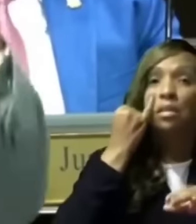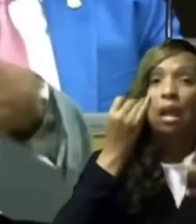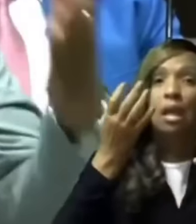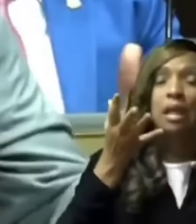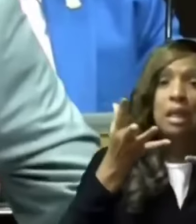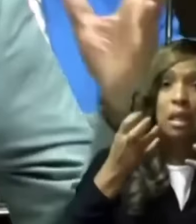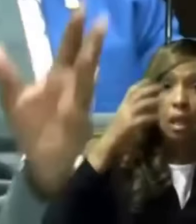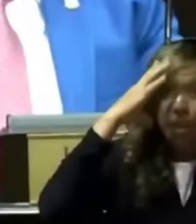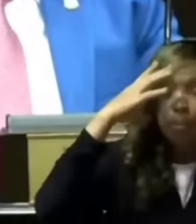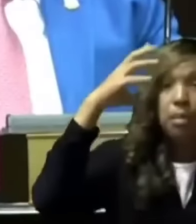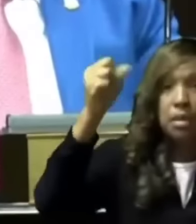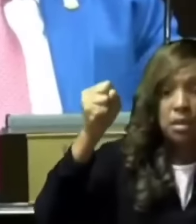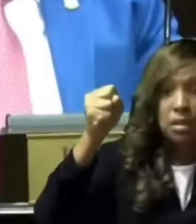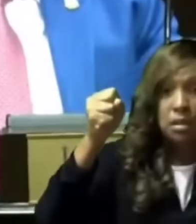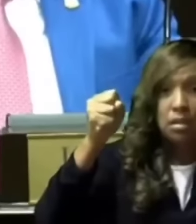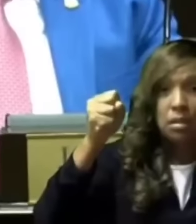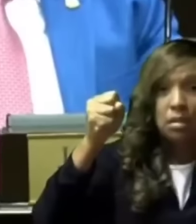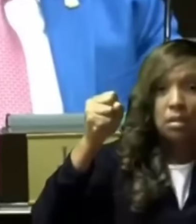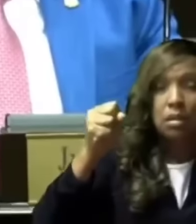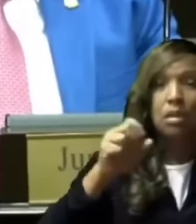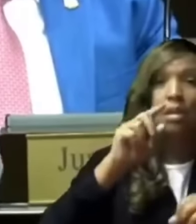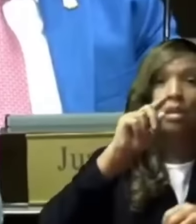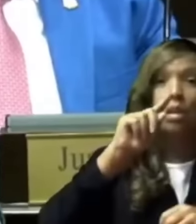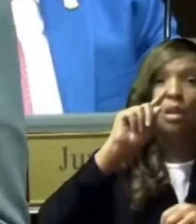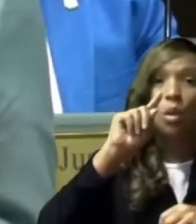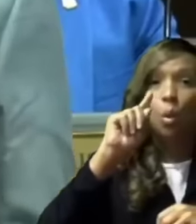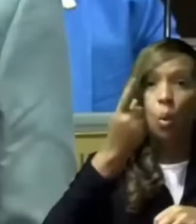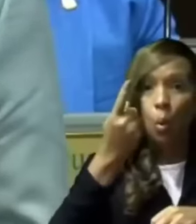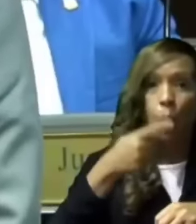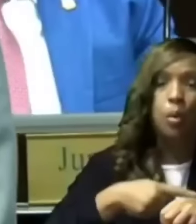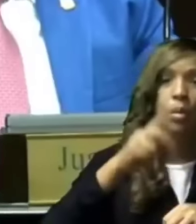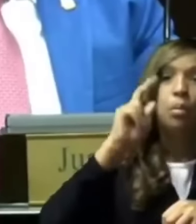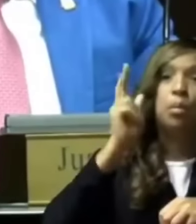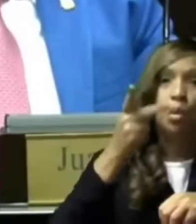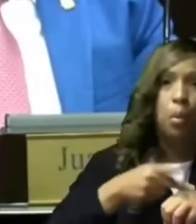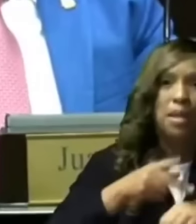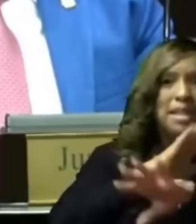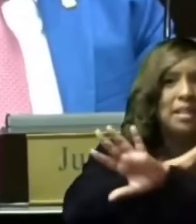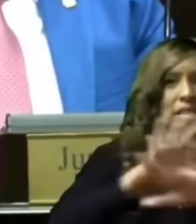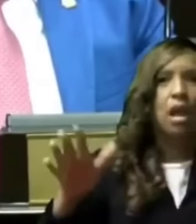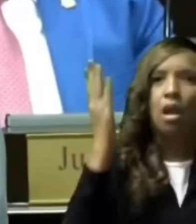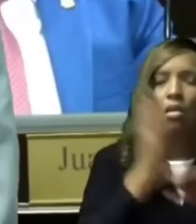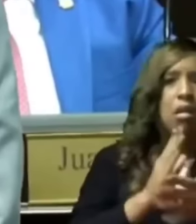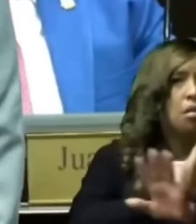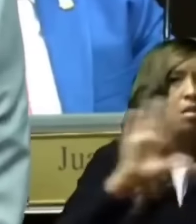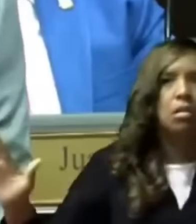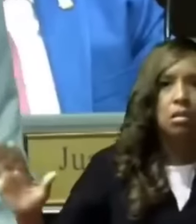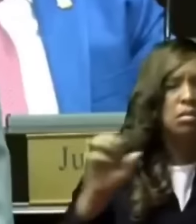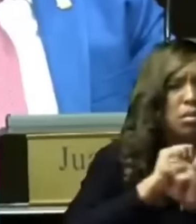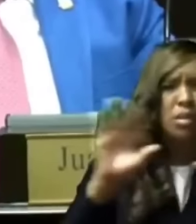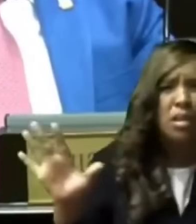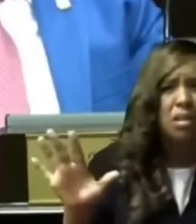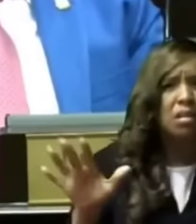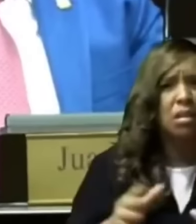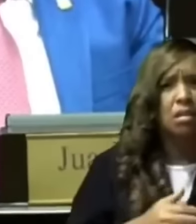¿Y qué es lo que vamos a modificar en ese sentido? Por eso que decimos con argumento contundente que esta